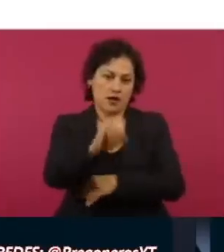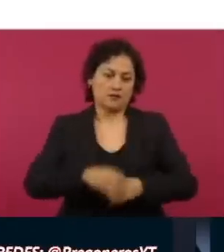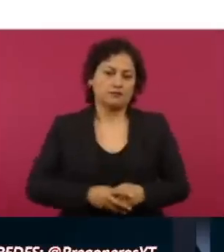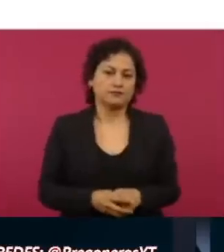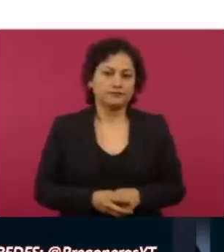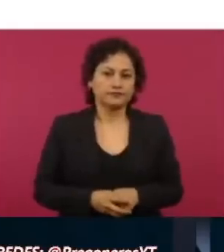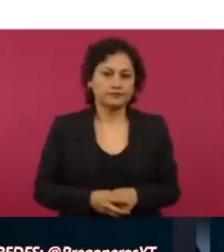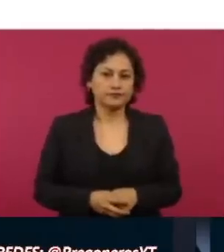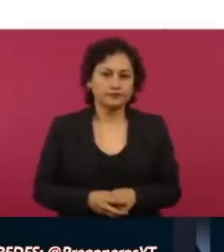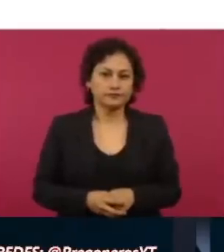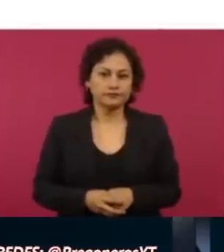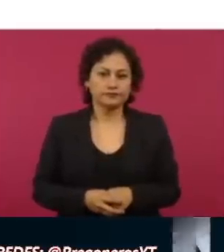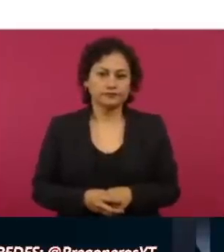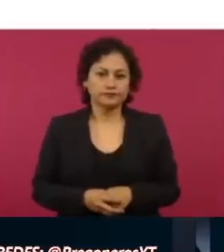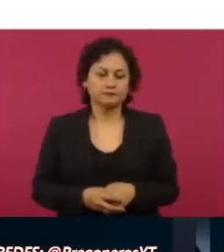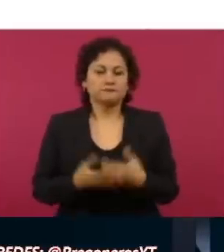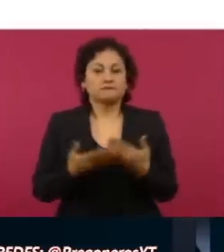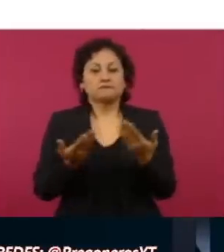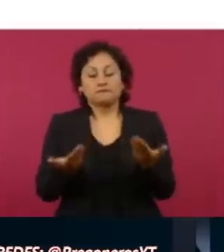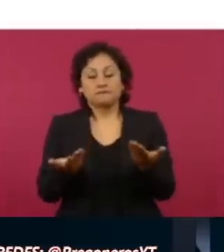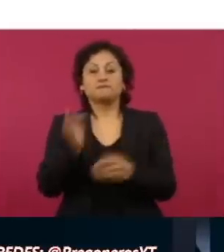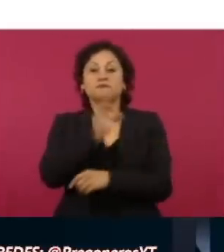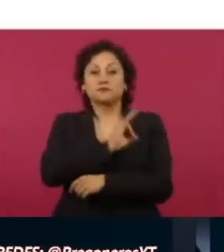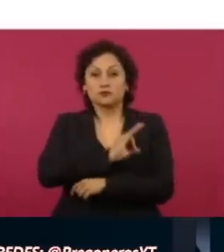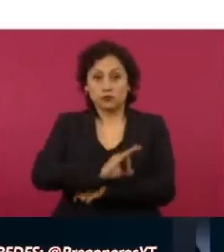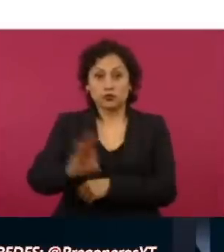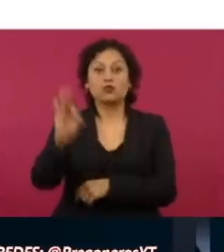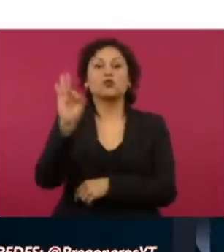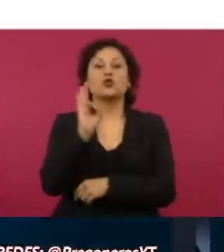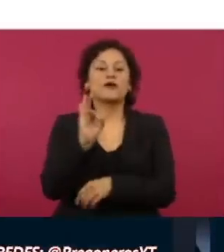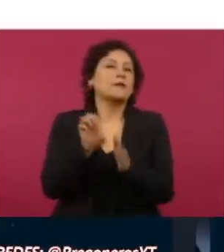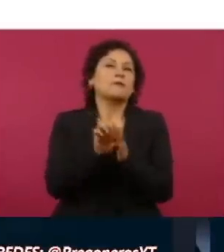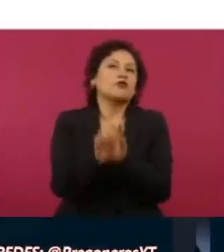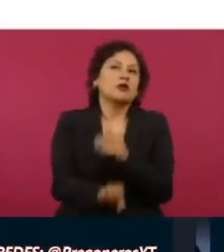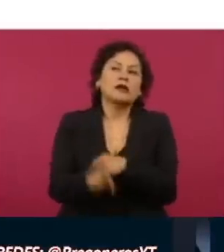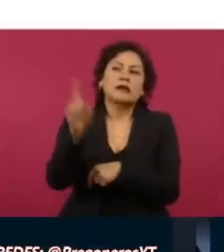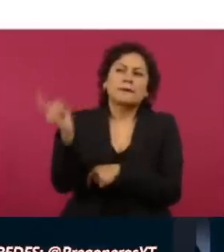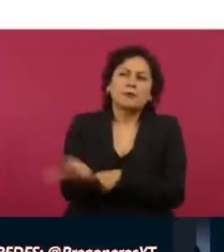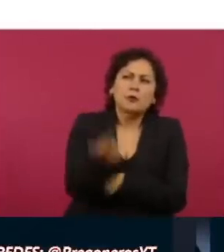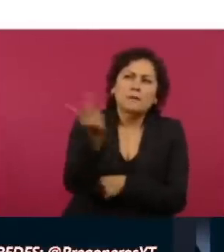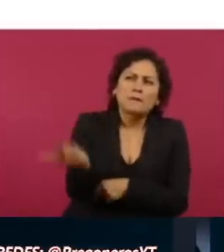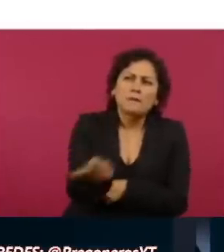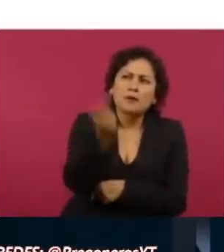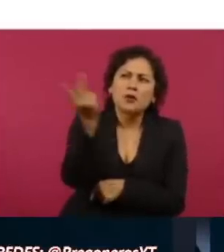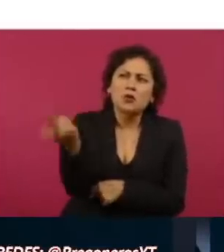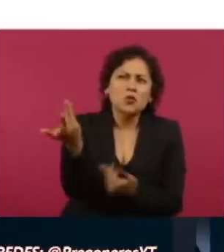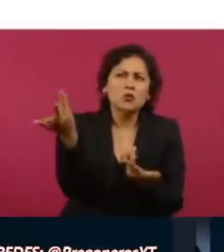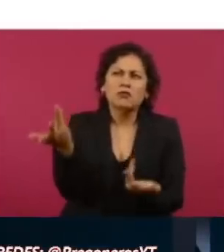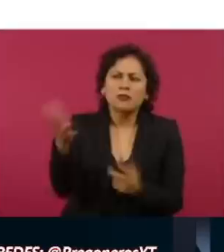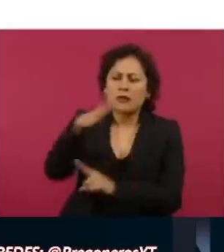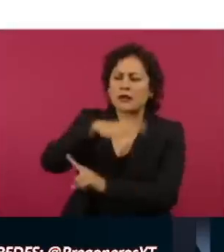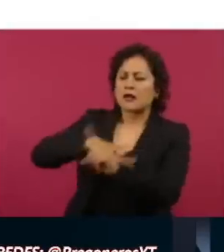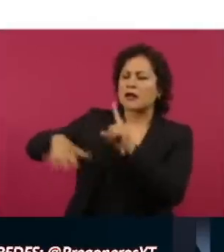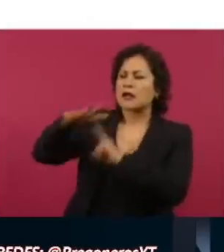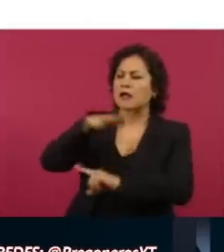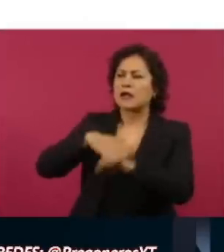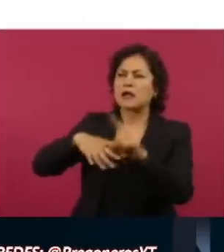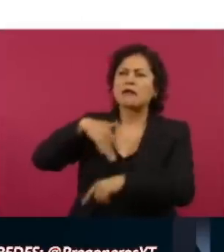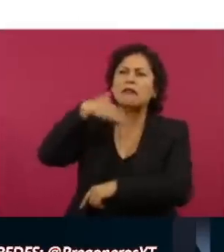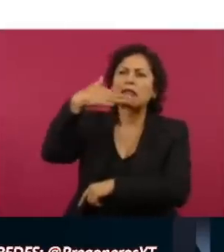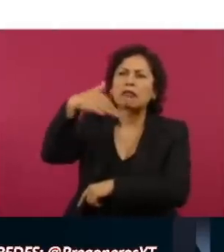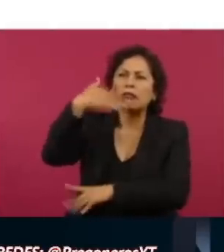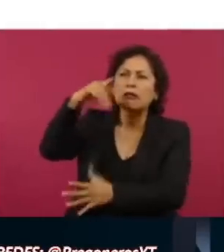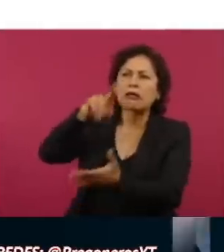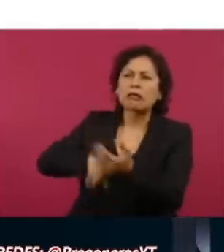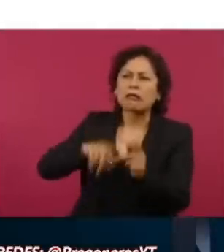no puede pedir cuáles los niveles de contaminantes de una playa o